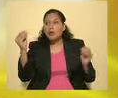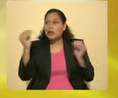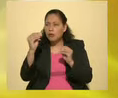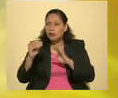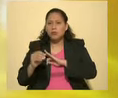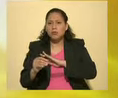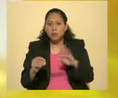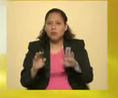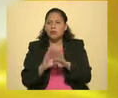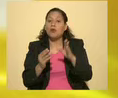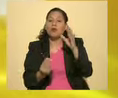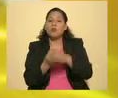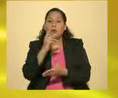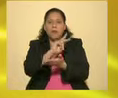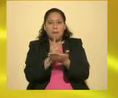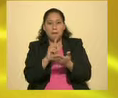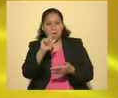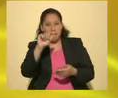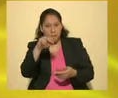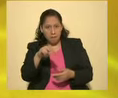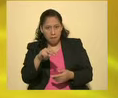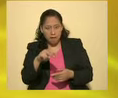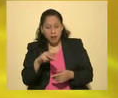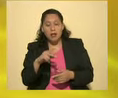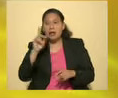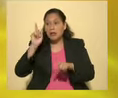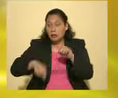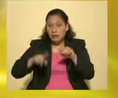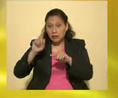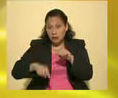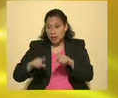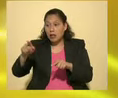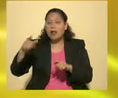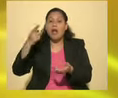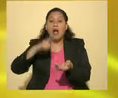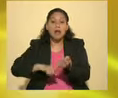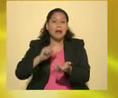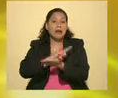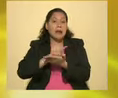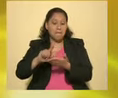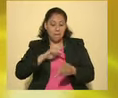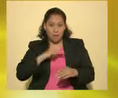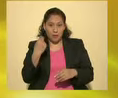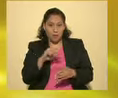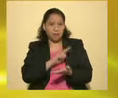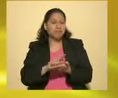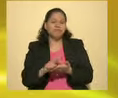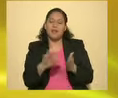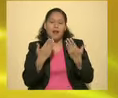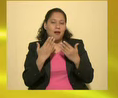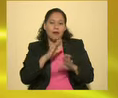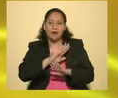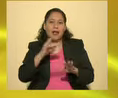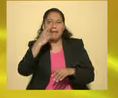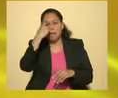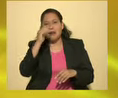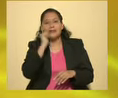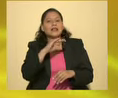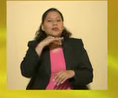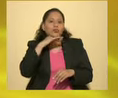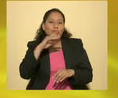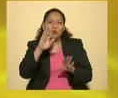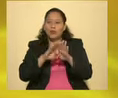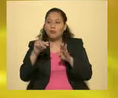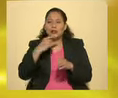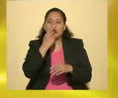través de este nuevo plan, o sea, a través de este nuevo plan no te van a quitar del buró de crédito. Okay. Pero sí, en tu historial permanece que